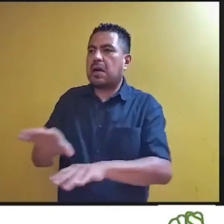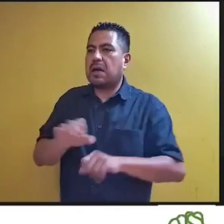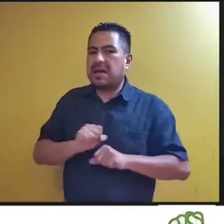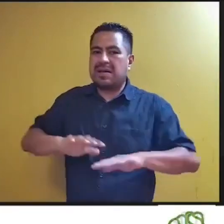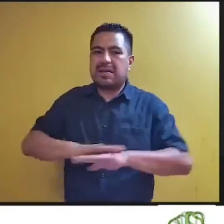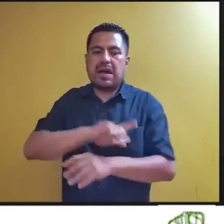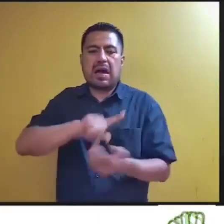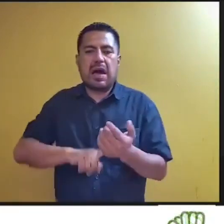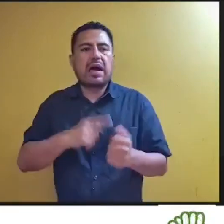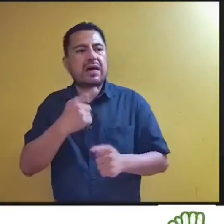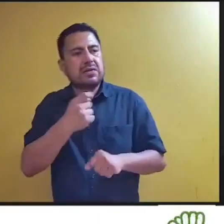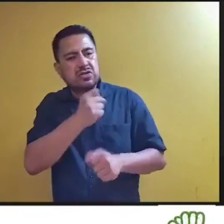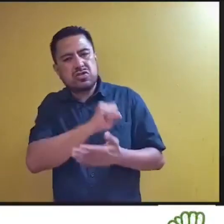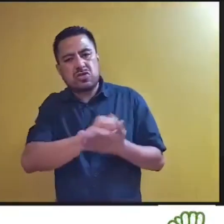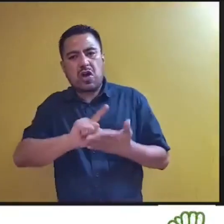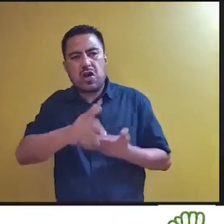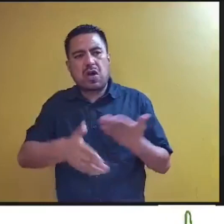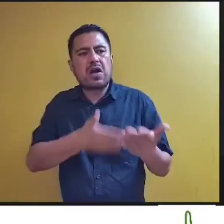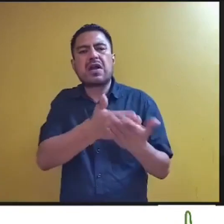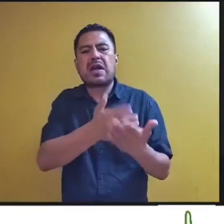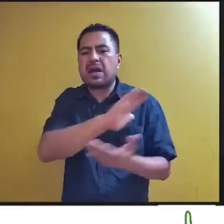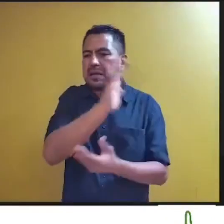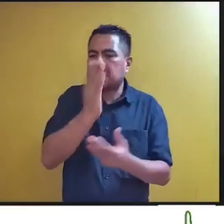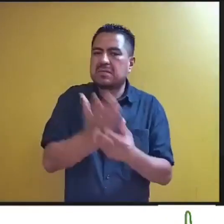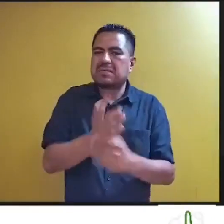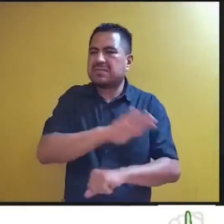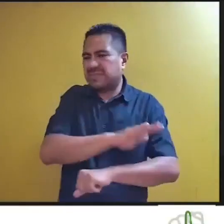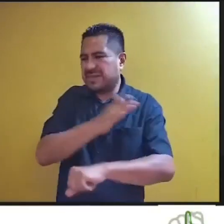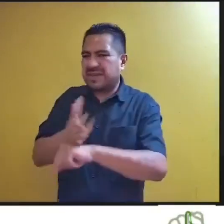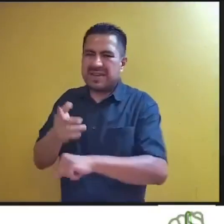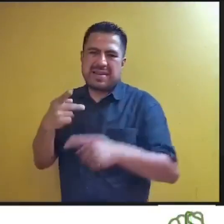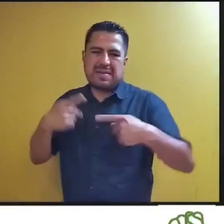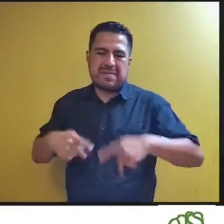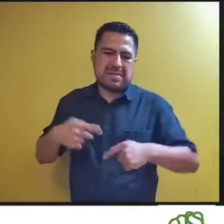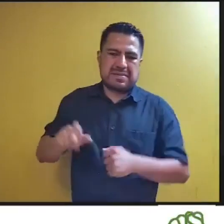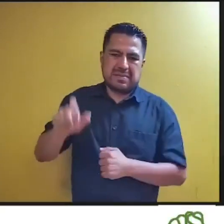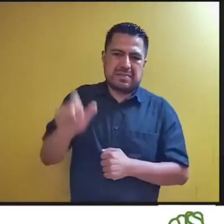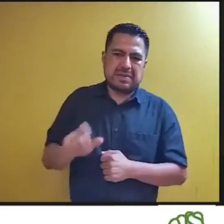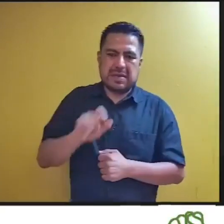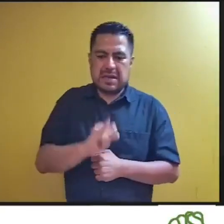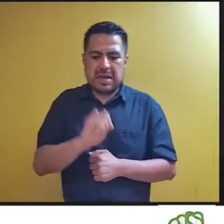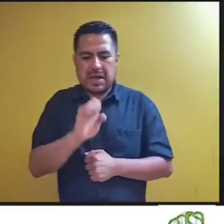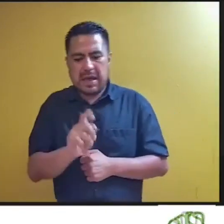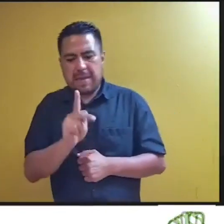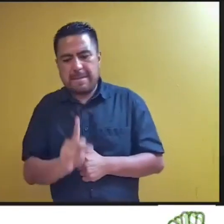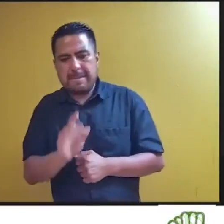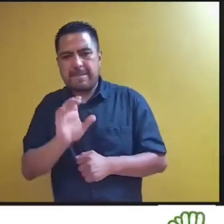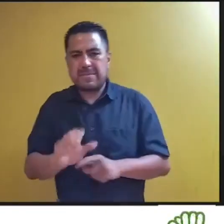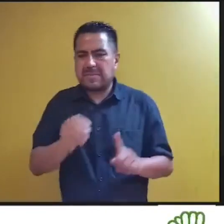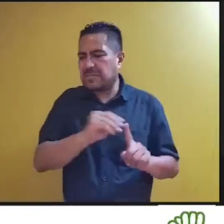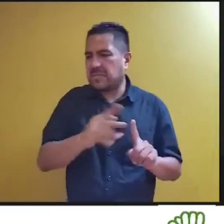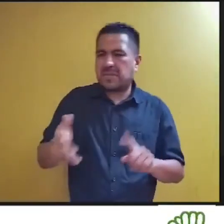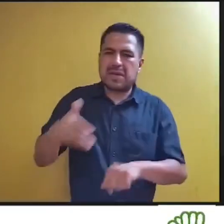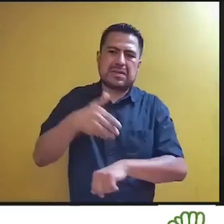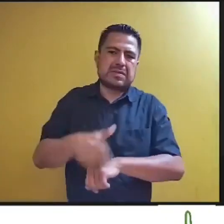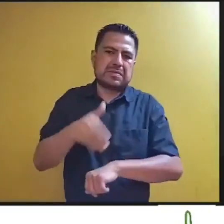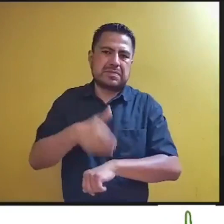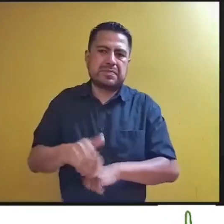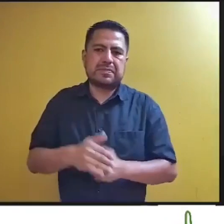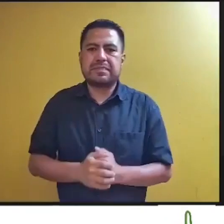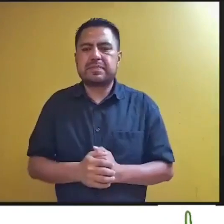cautelares solicitadas en el expediente de procedimiento especial sancionador IEPC, diagonal CC, diagonal PES, diagonal 009,